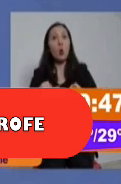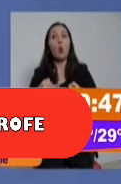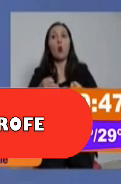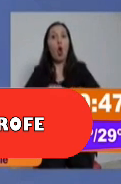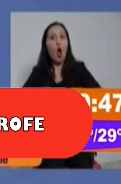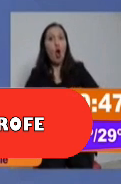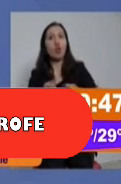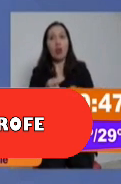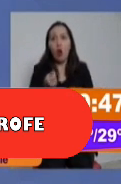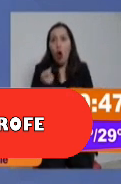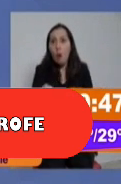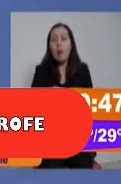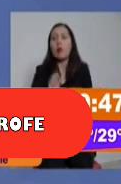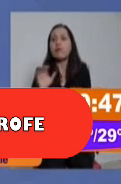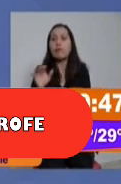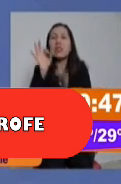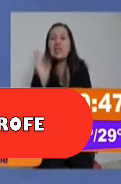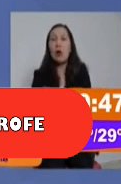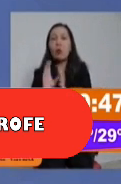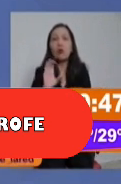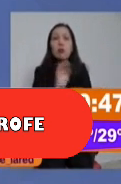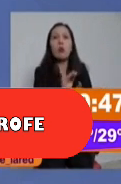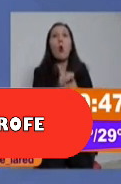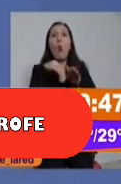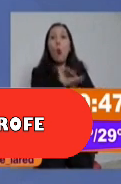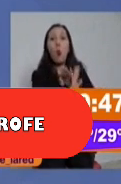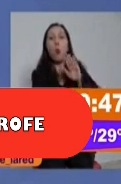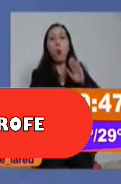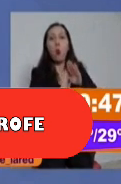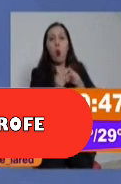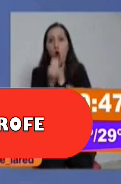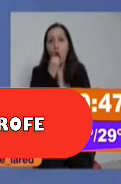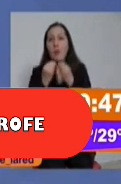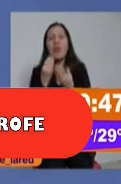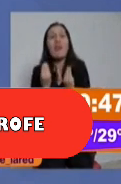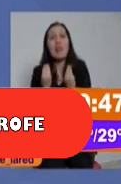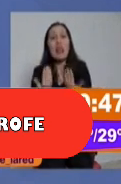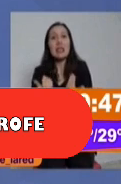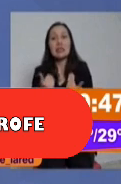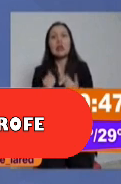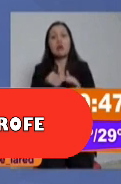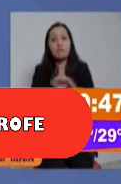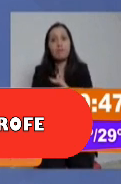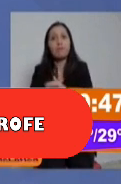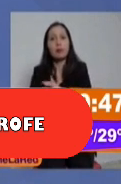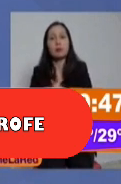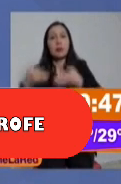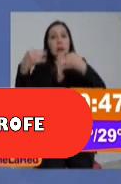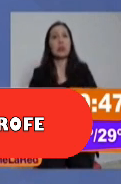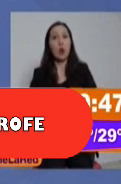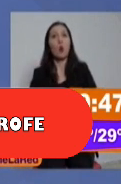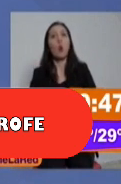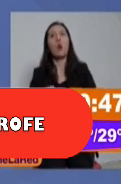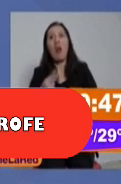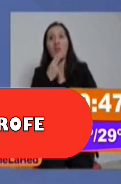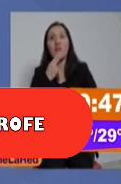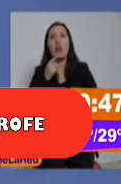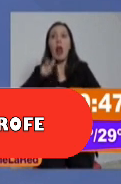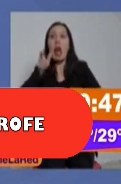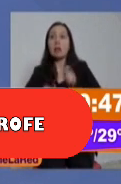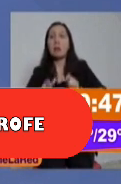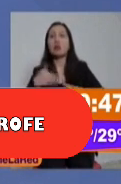de bienes y servicios, ordenar la formación de reservas de alimentos y otros bienes necesarios para asegurar la subsistencia